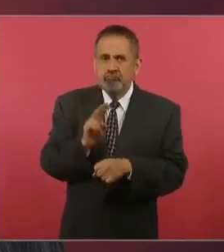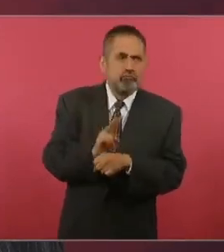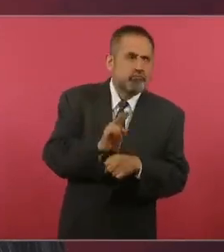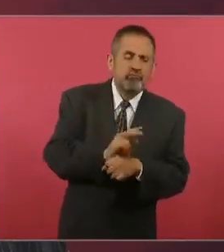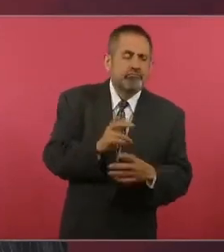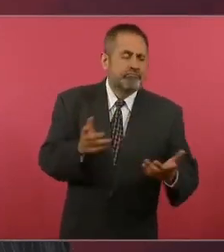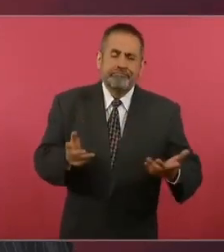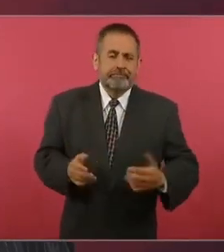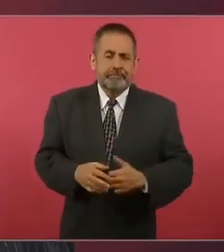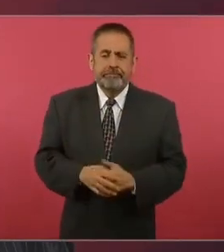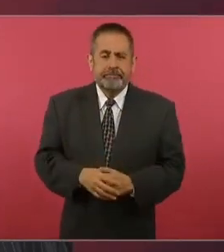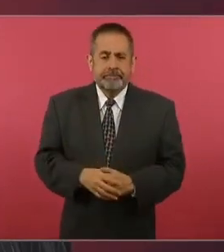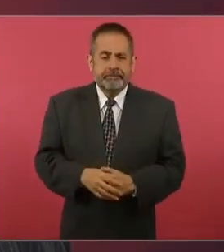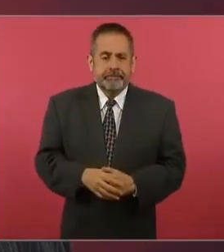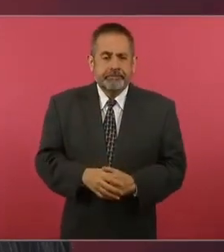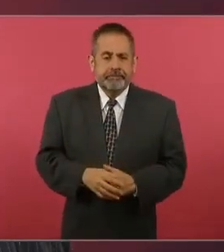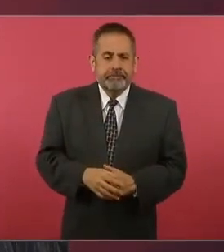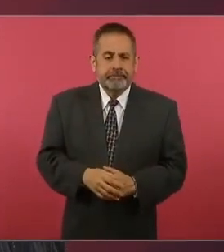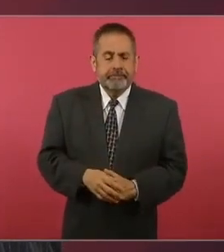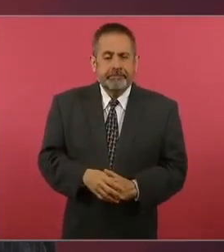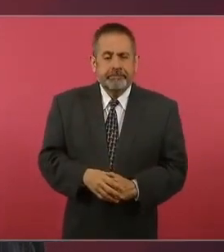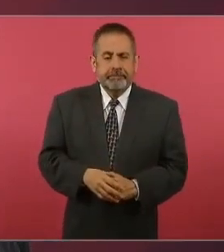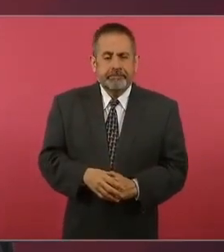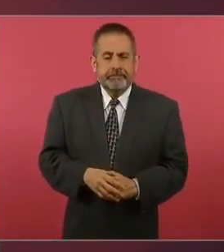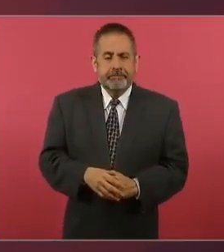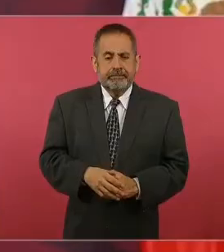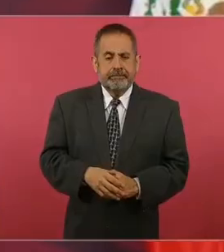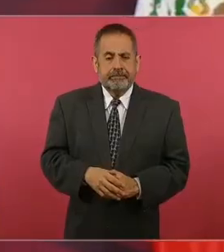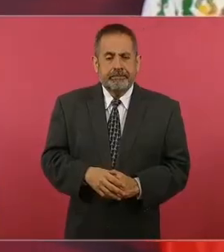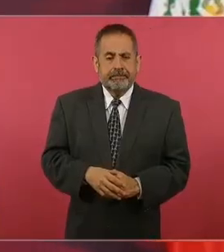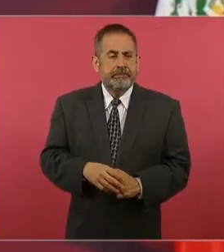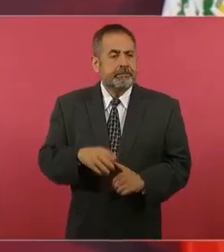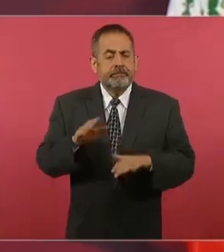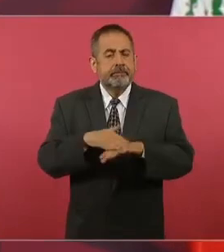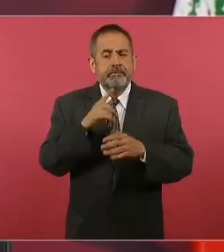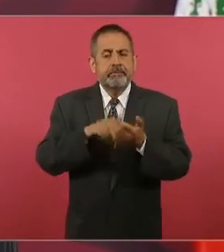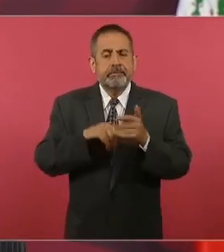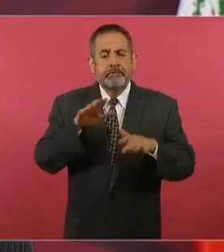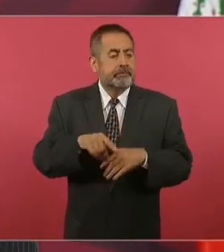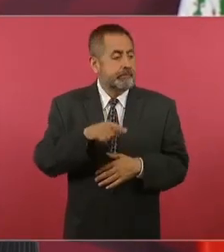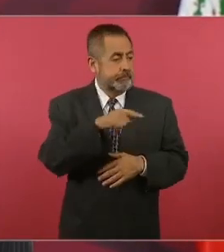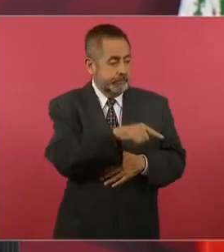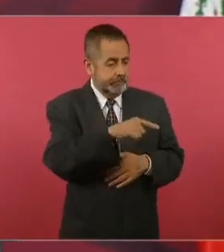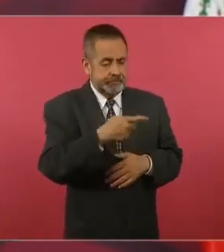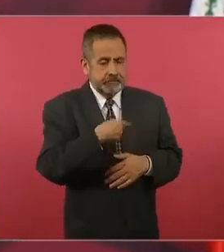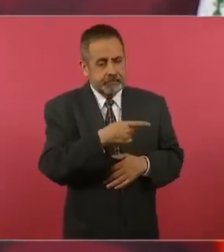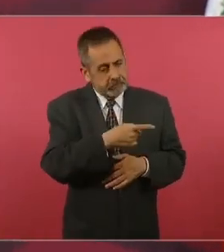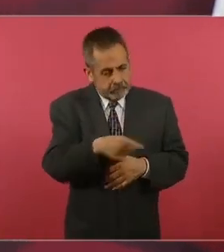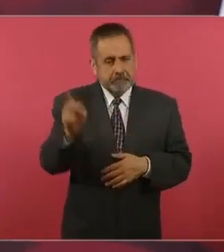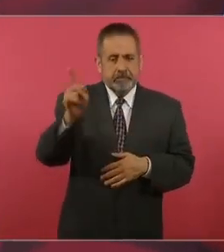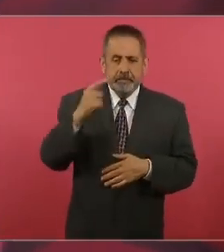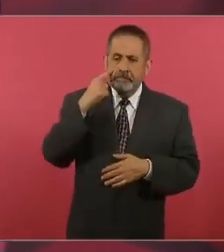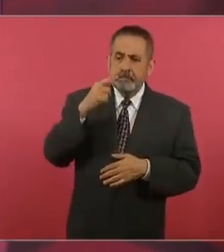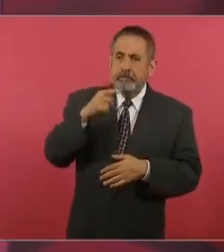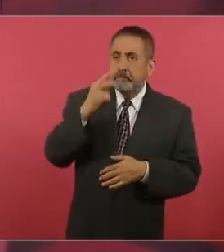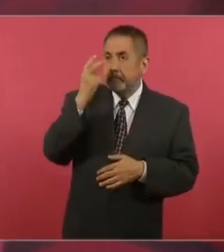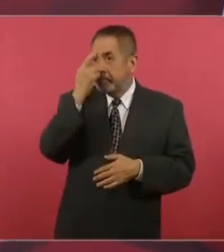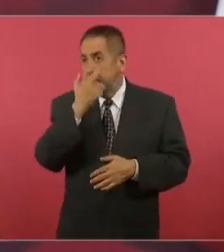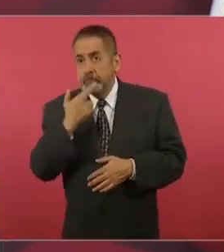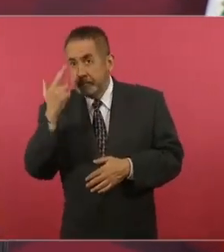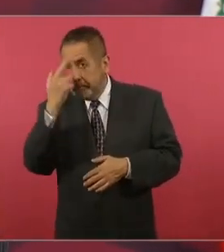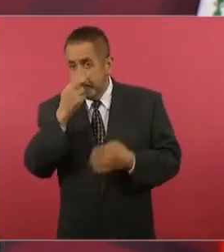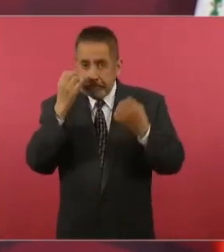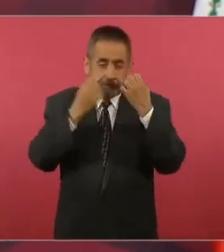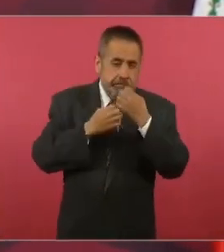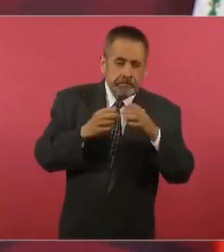porque hay veces que mandan a los trabajadores a